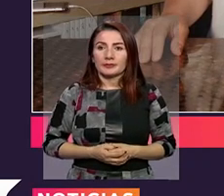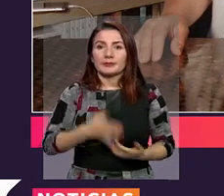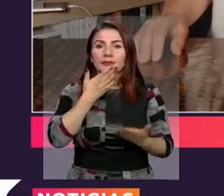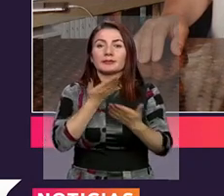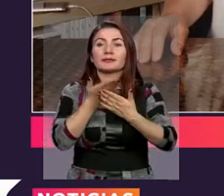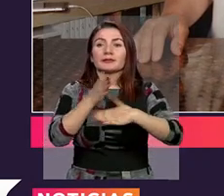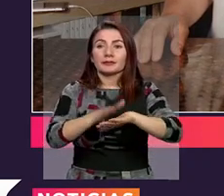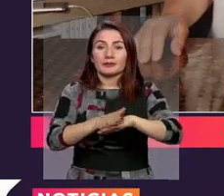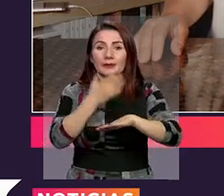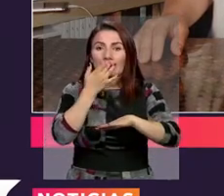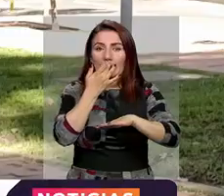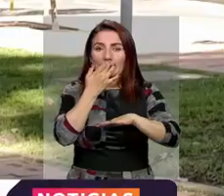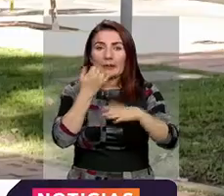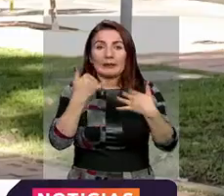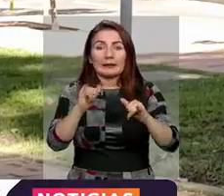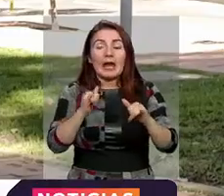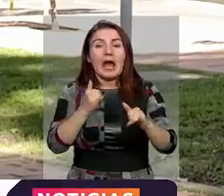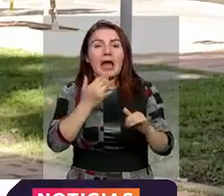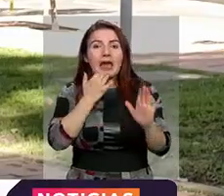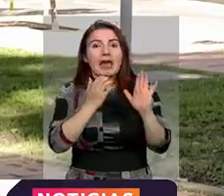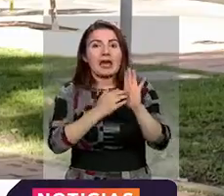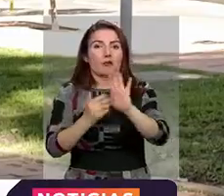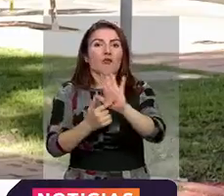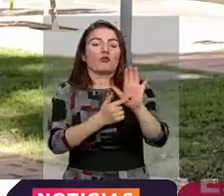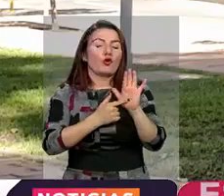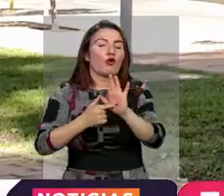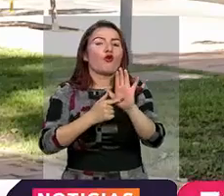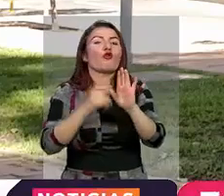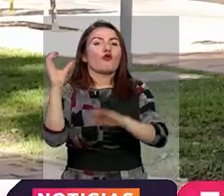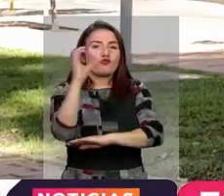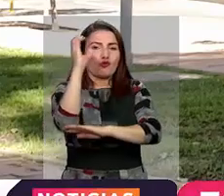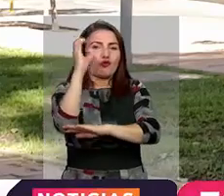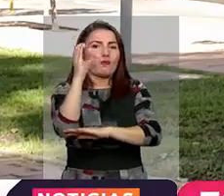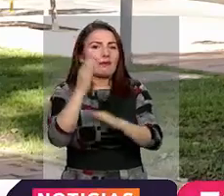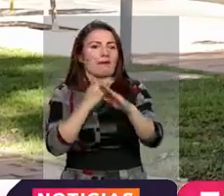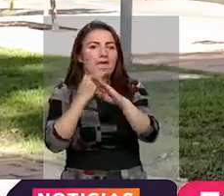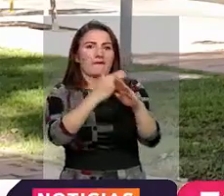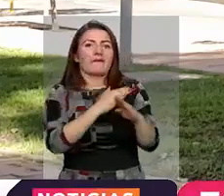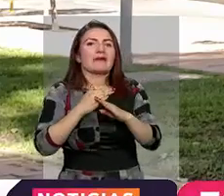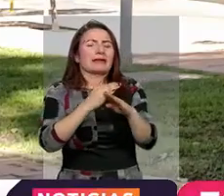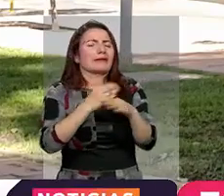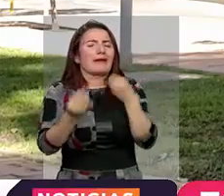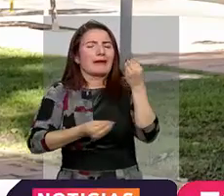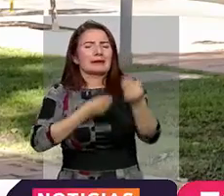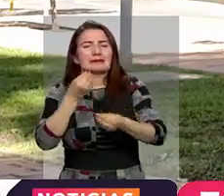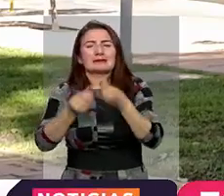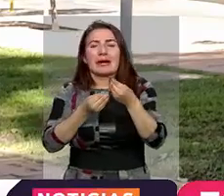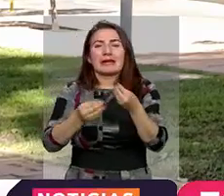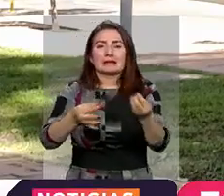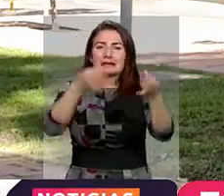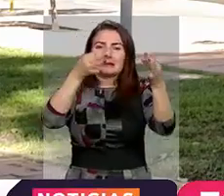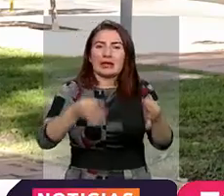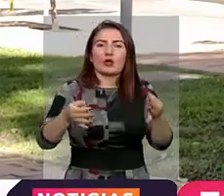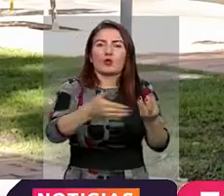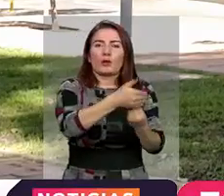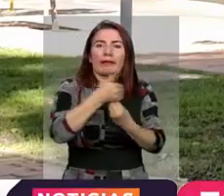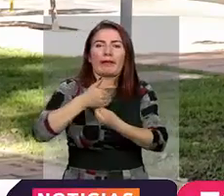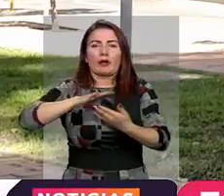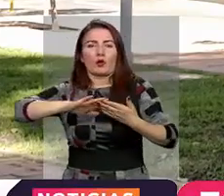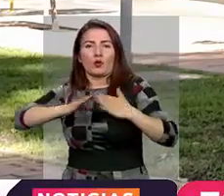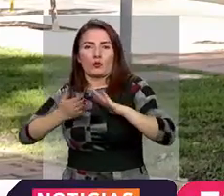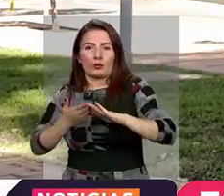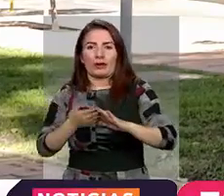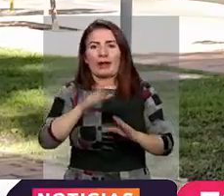Buenas tardes, pues se convirtió en ejemplo para el país. Este frente es el primero en crearse para la seguridad de la